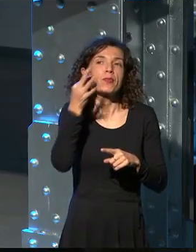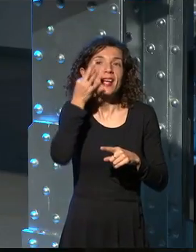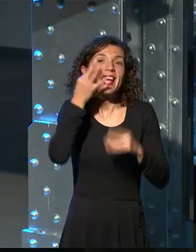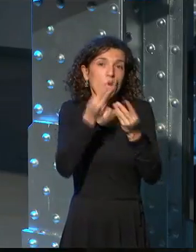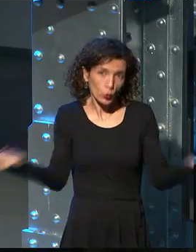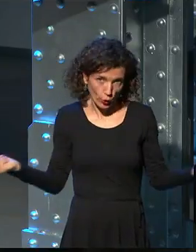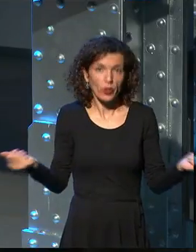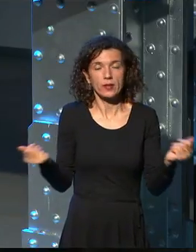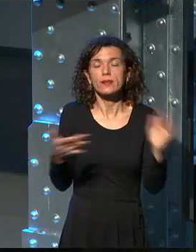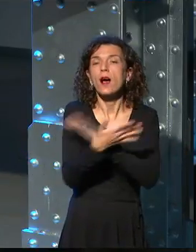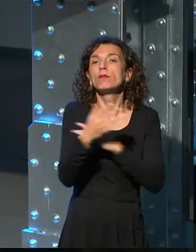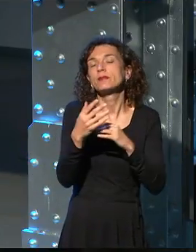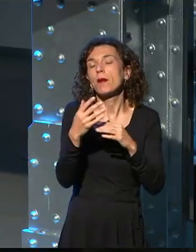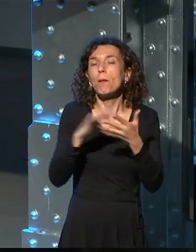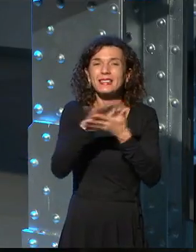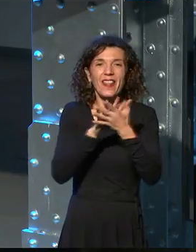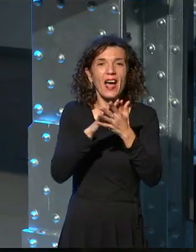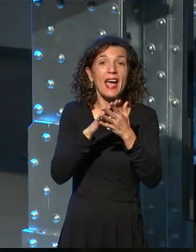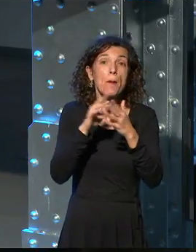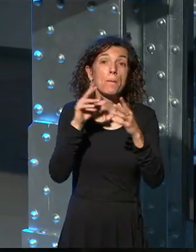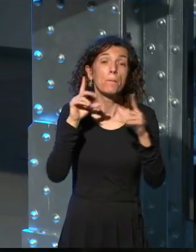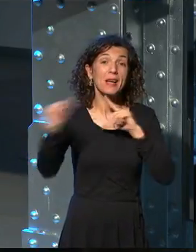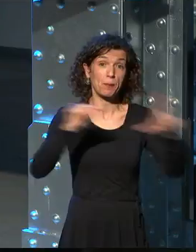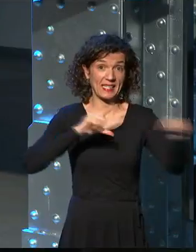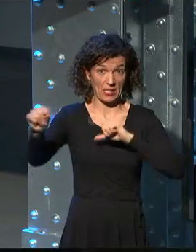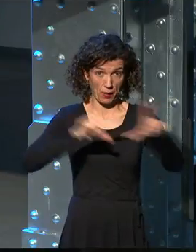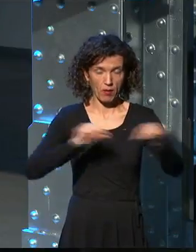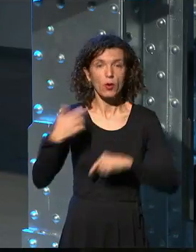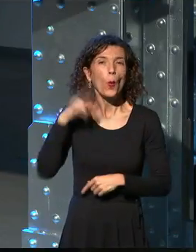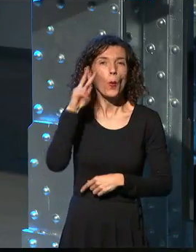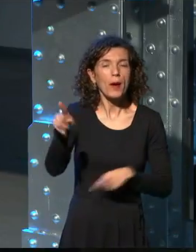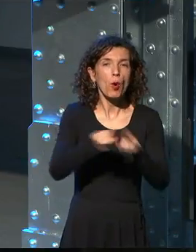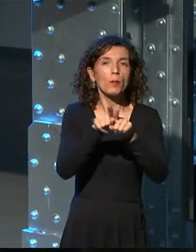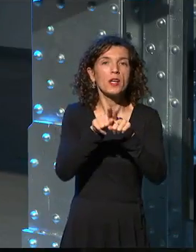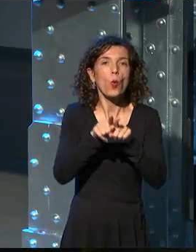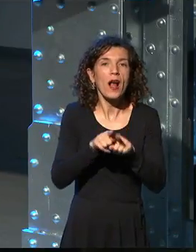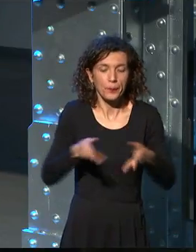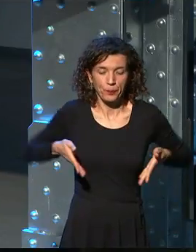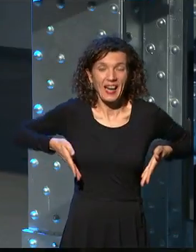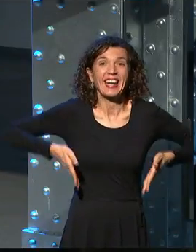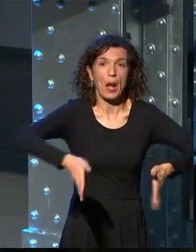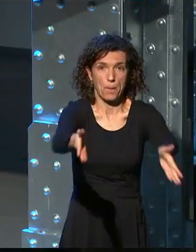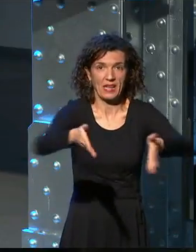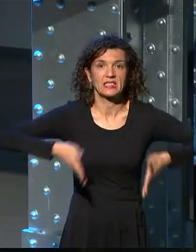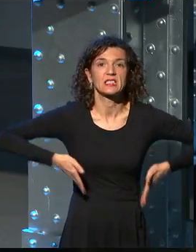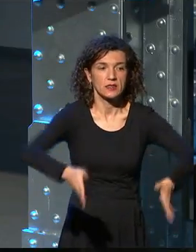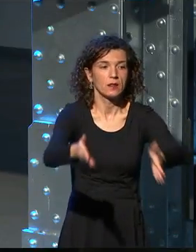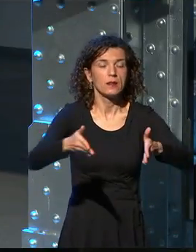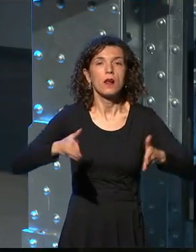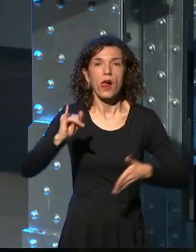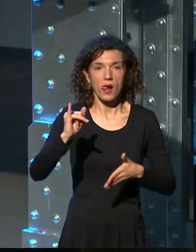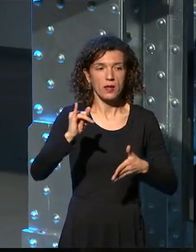están muy basadas en la perspectiva. Vemos aquí, por ejemplo, que tenemos estas rampas de